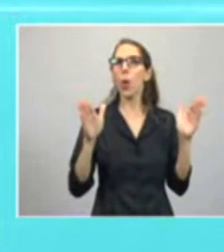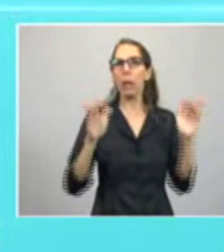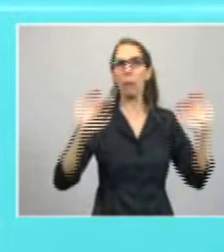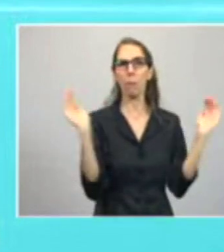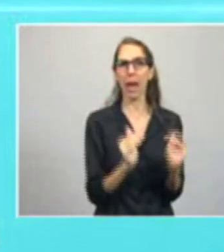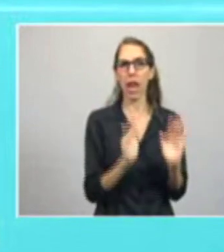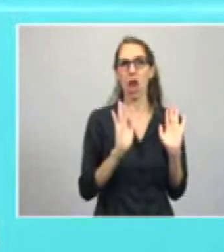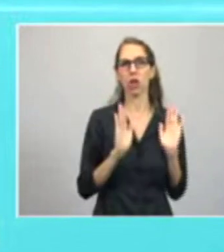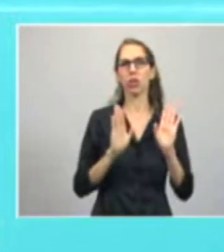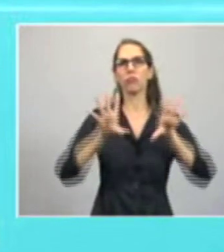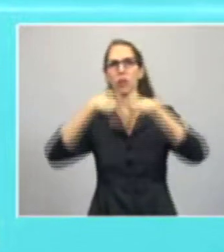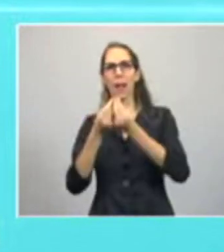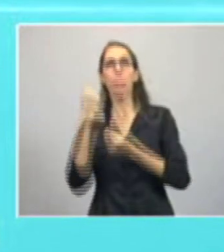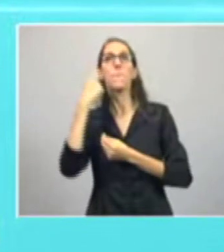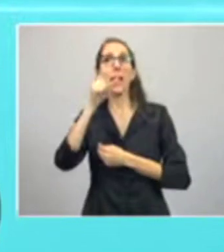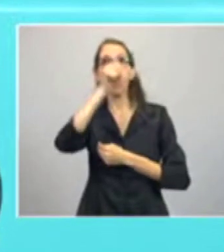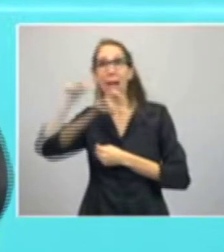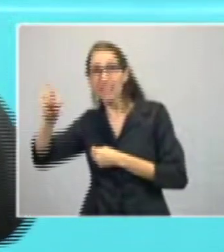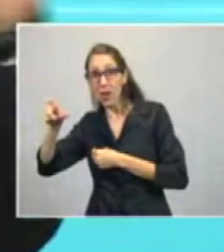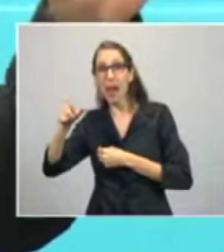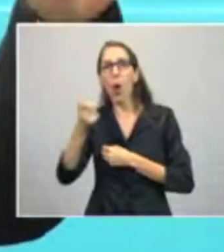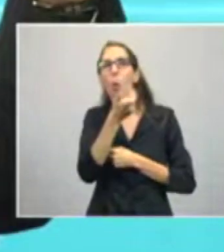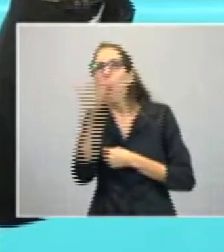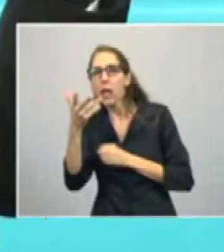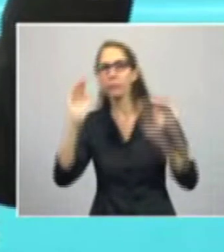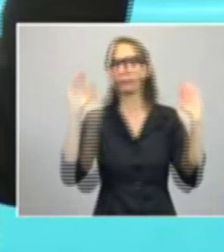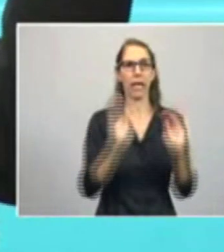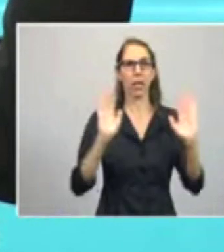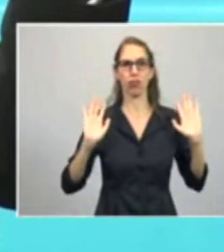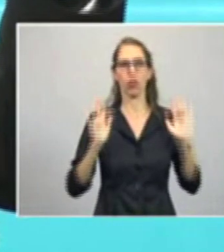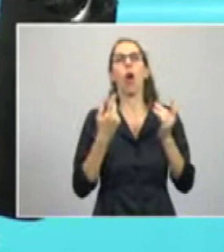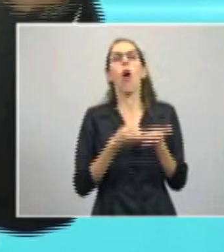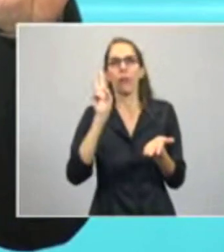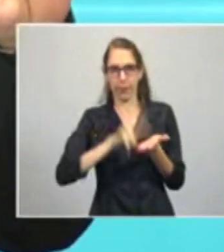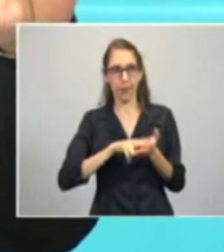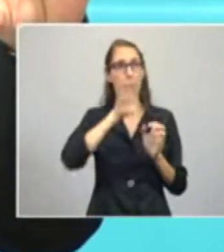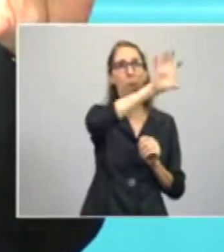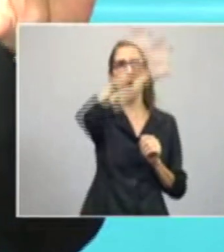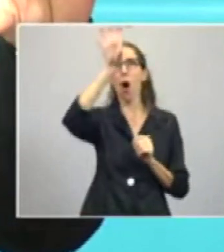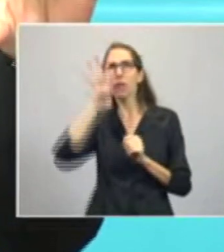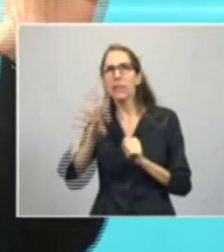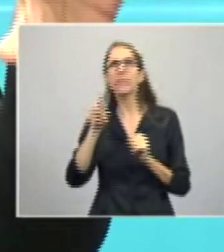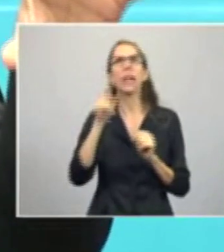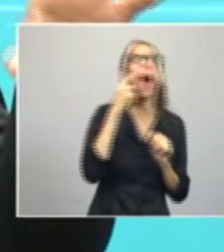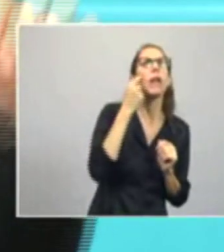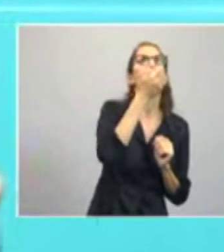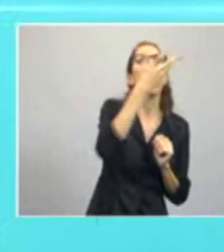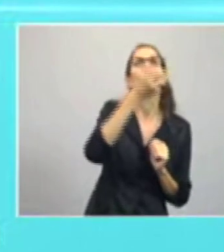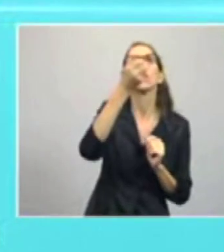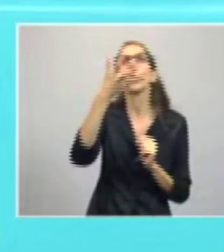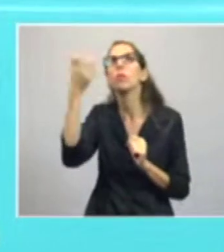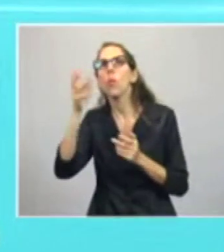habitantes. De nuevo, si ordenamos a todas las provincias argentinas según cuántos empleados públicos tienen